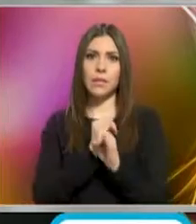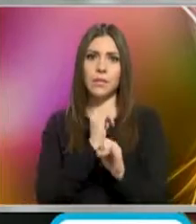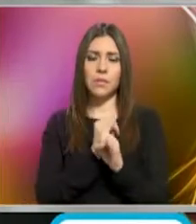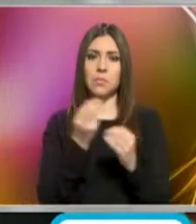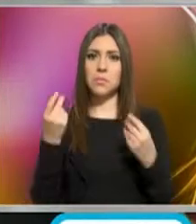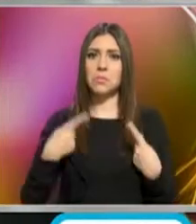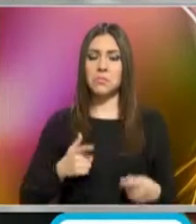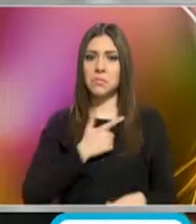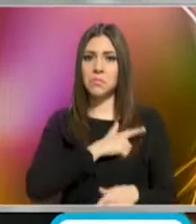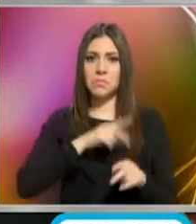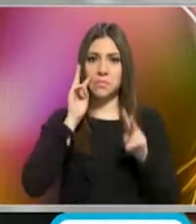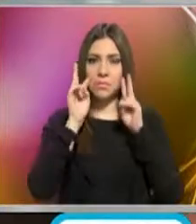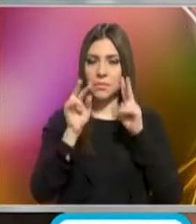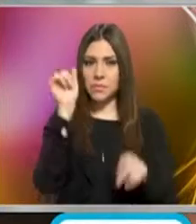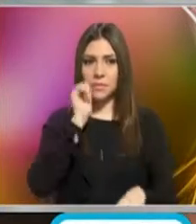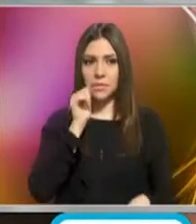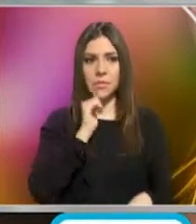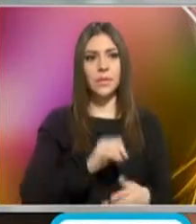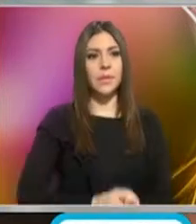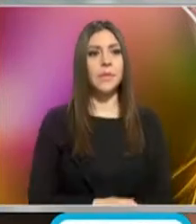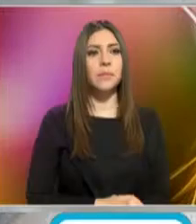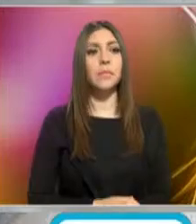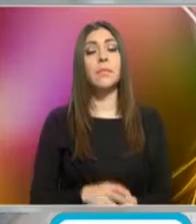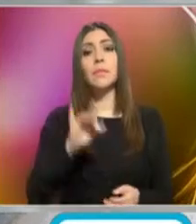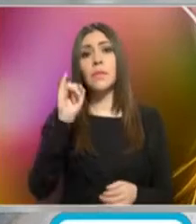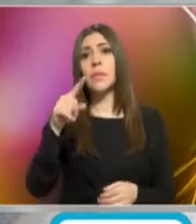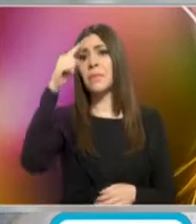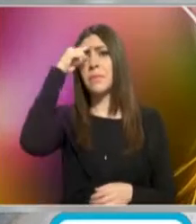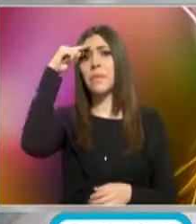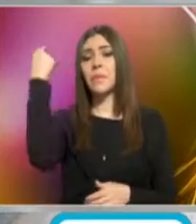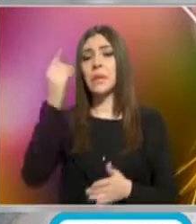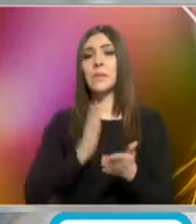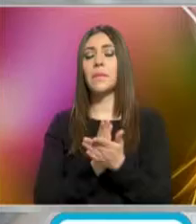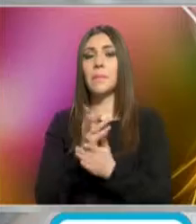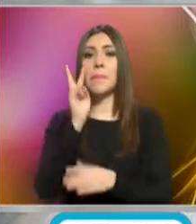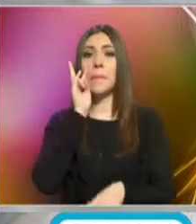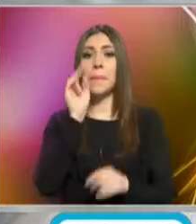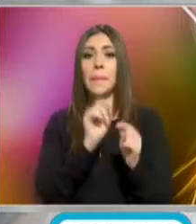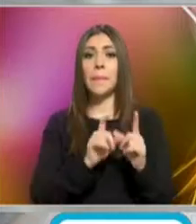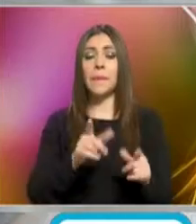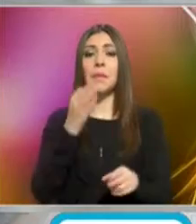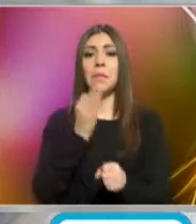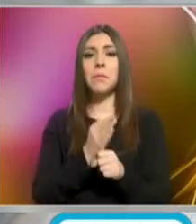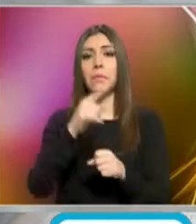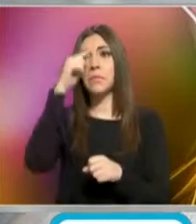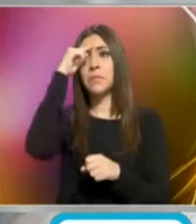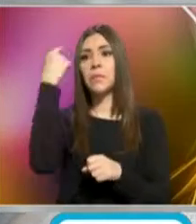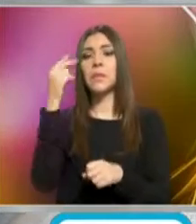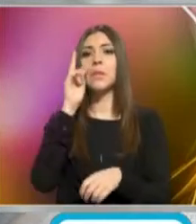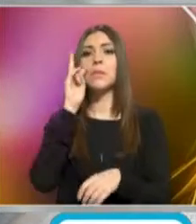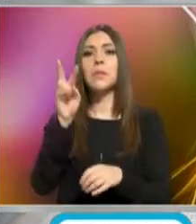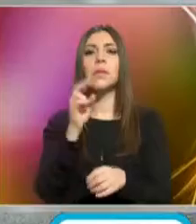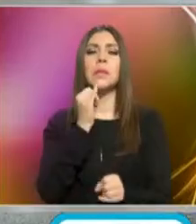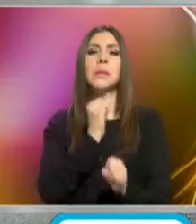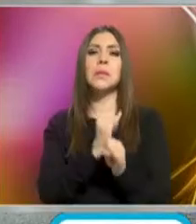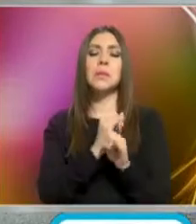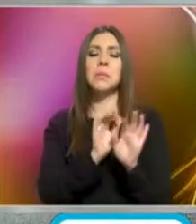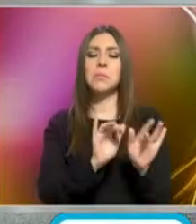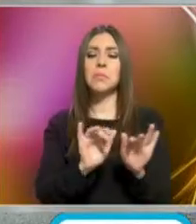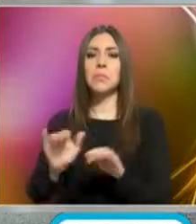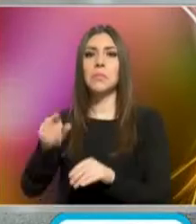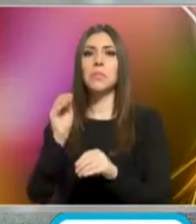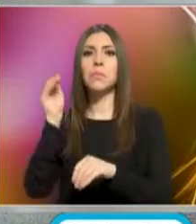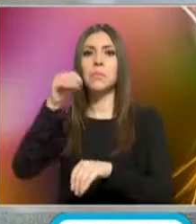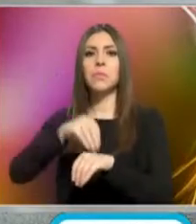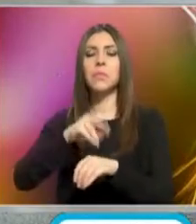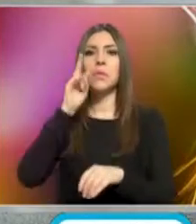gran demanda. Claro. Y además un acceso muy fácil. Ahorita es muy fácil accesar a cualquier sitio web y encontrar este tipo